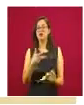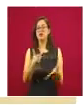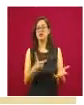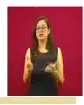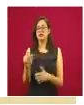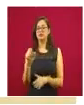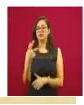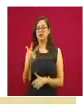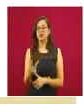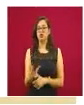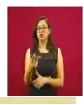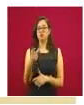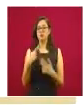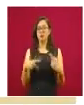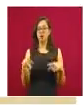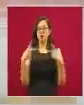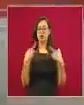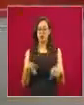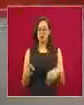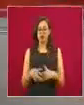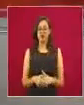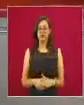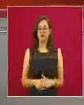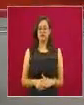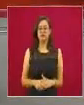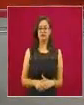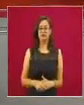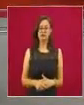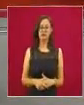128.722 personas. La siguiente lámina.